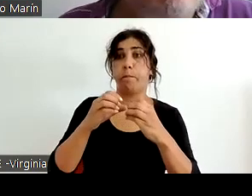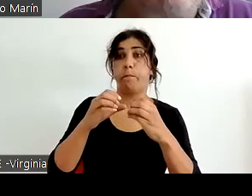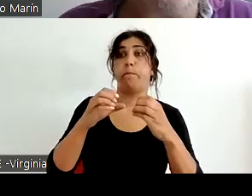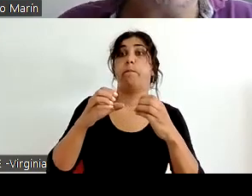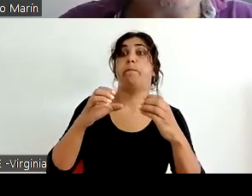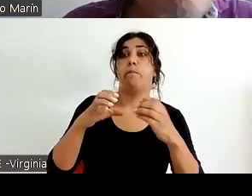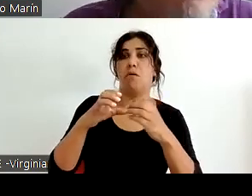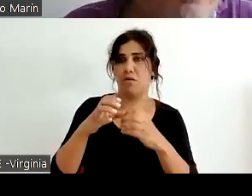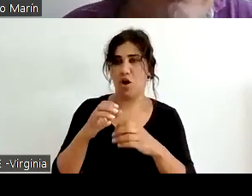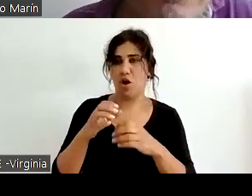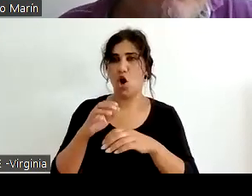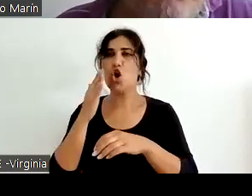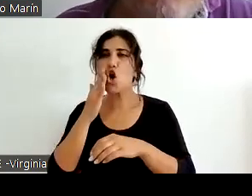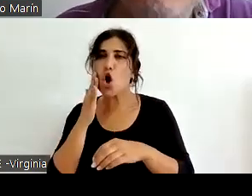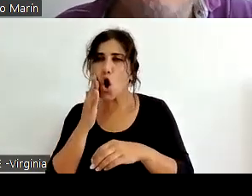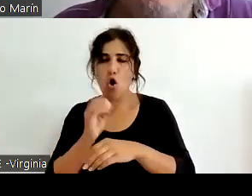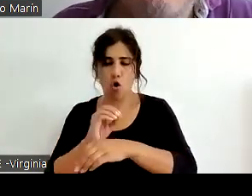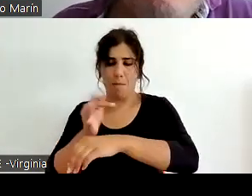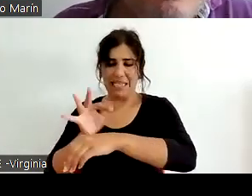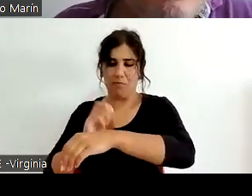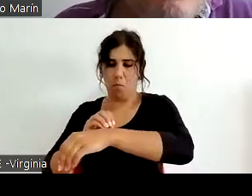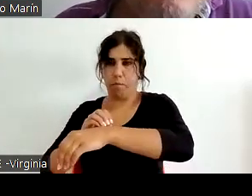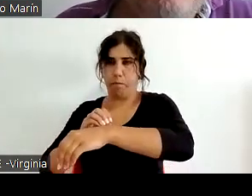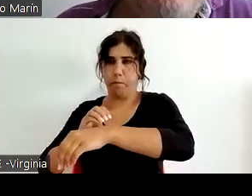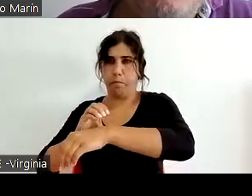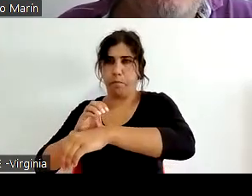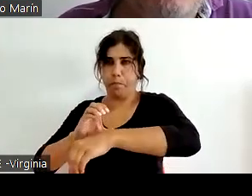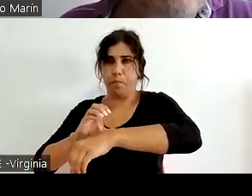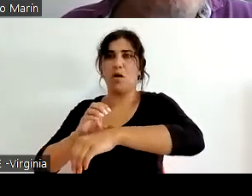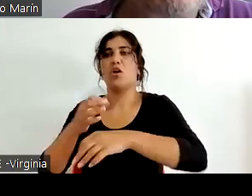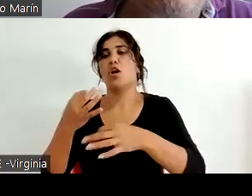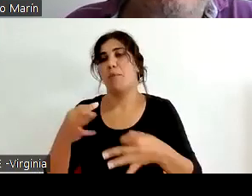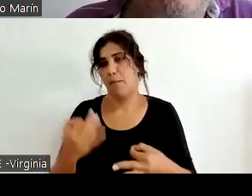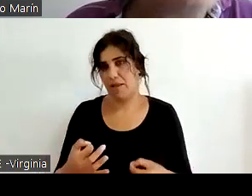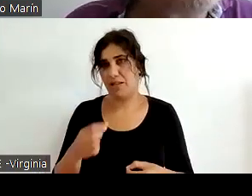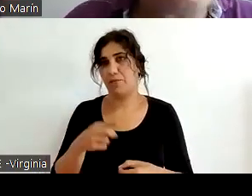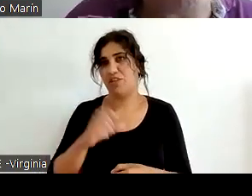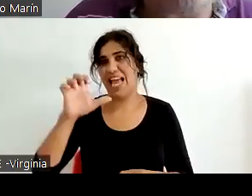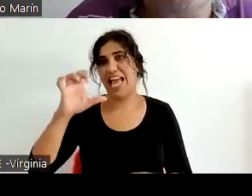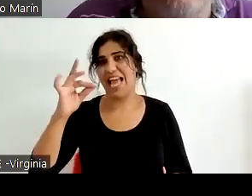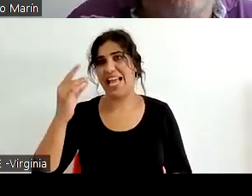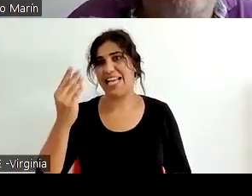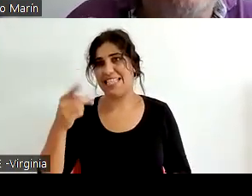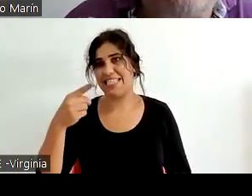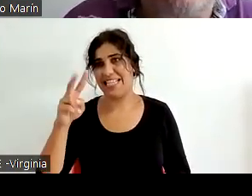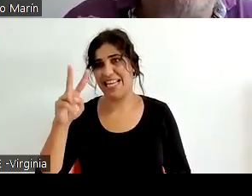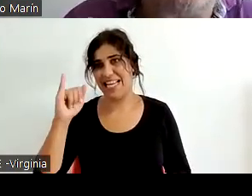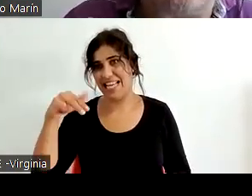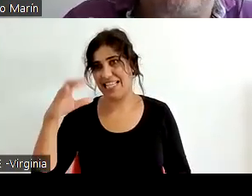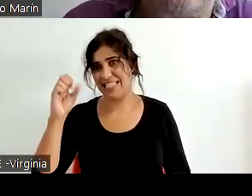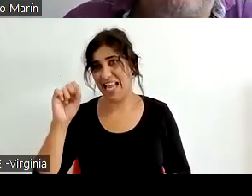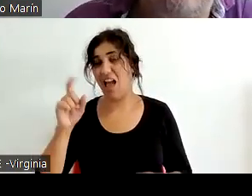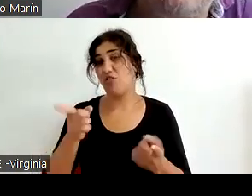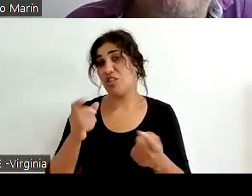un enrojecimiento, un hinchazón incluso del tobillo. Eso será un esguince. Y los grados van, como os comentaba, grado